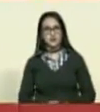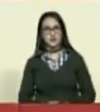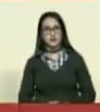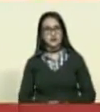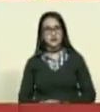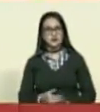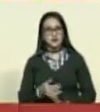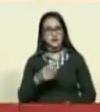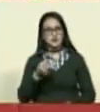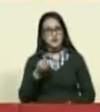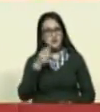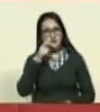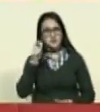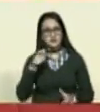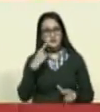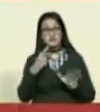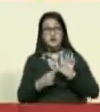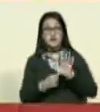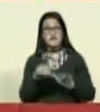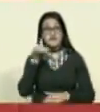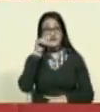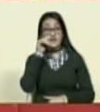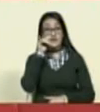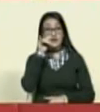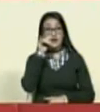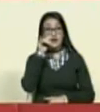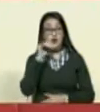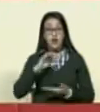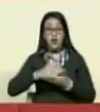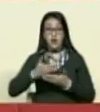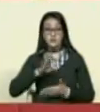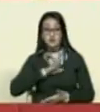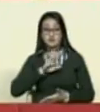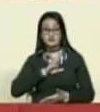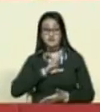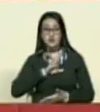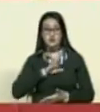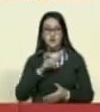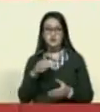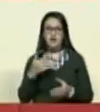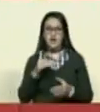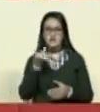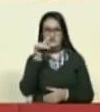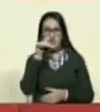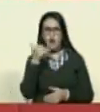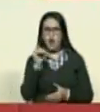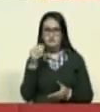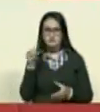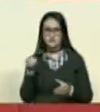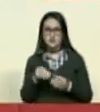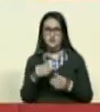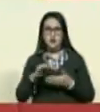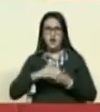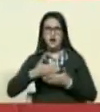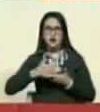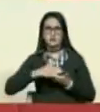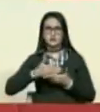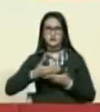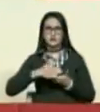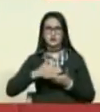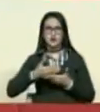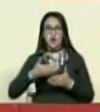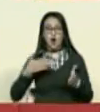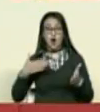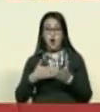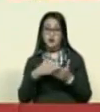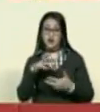mucha de esta gente, él presentó unos videos. Él se llevó su lacto con un grupo de videos, todos en contra